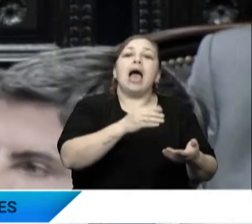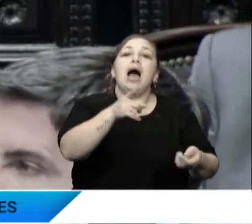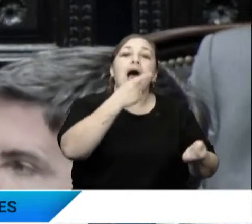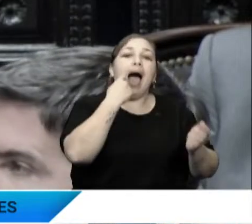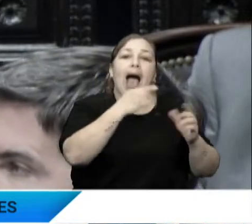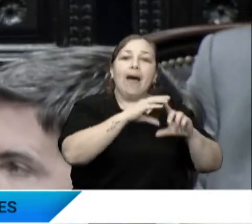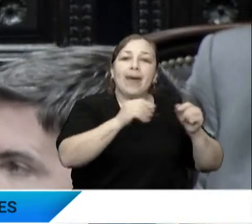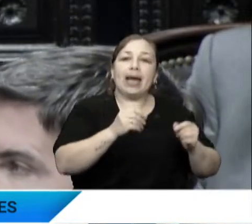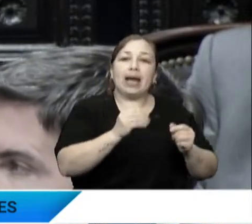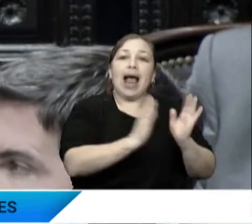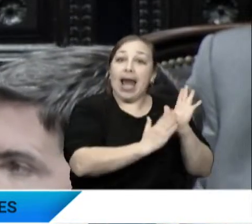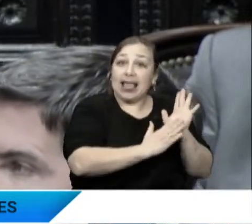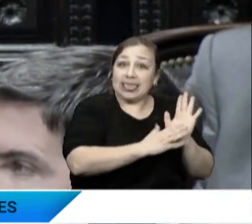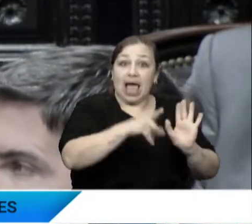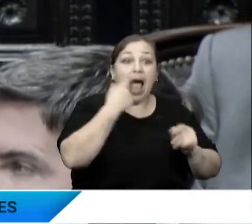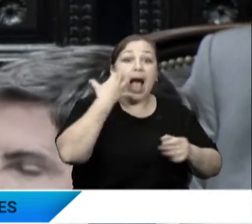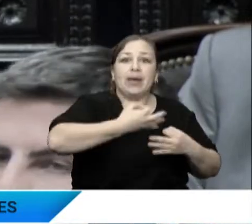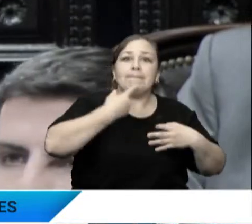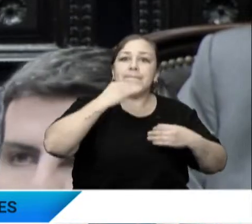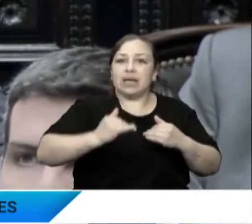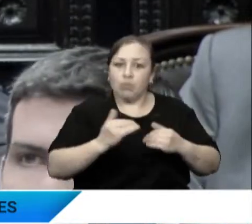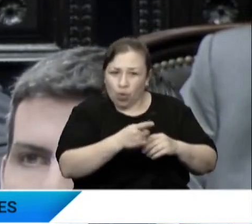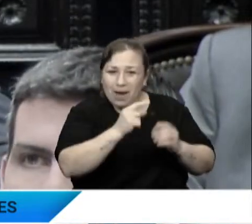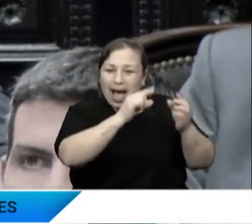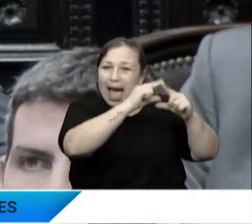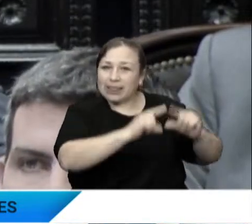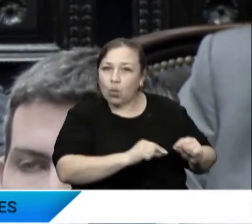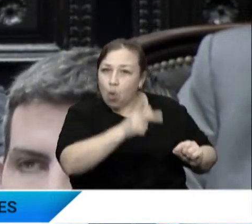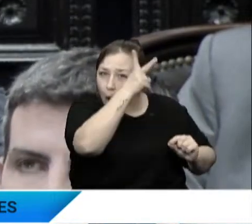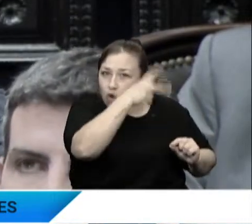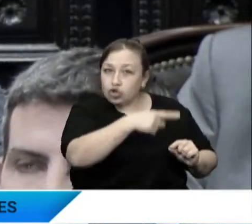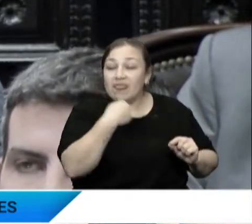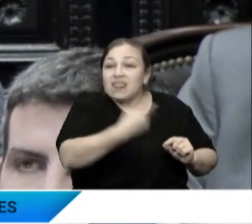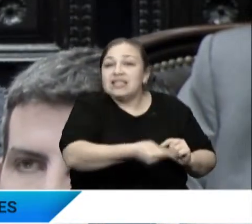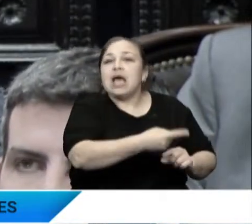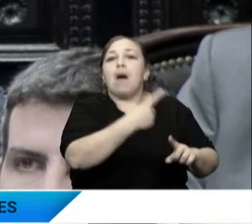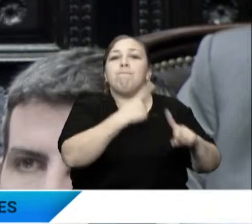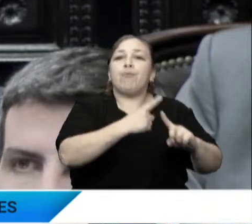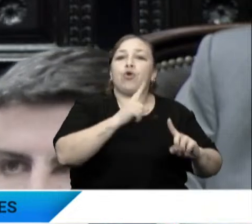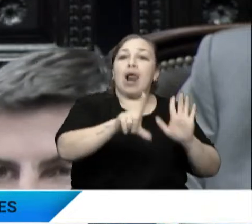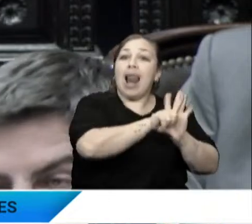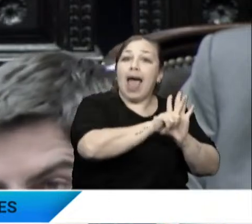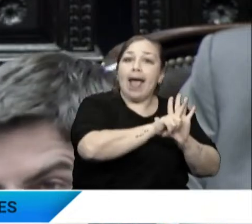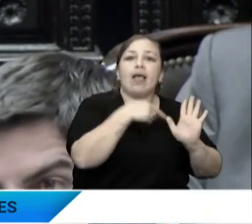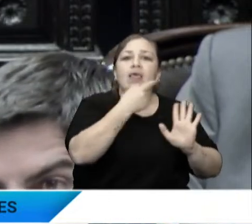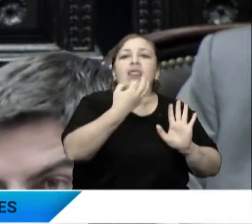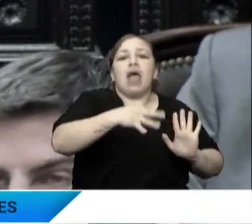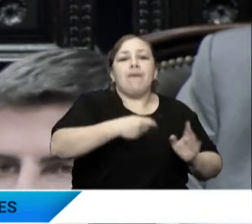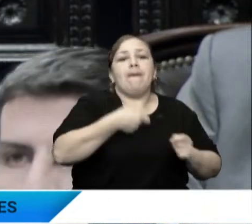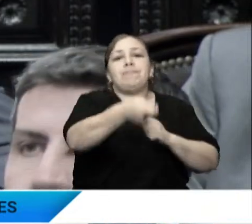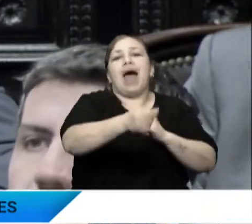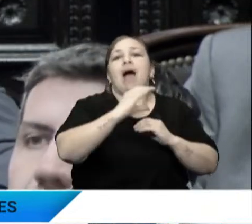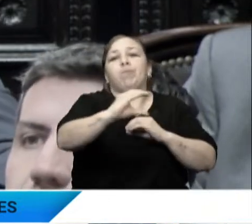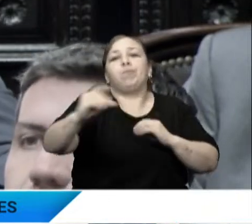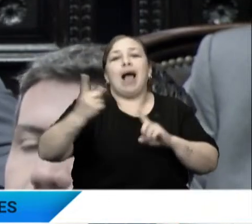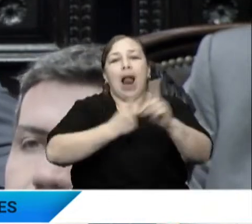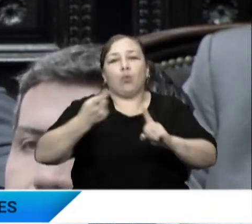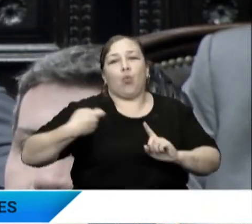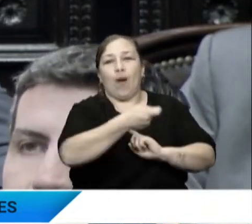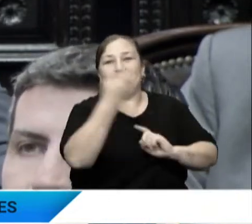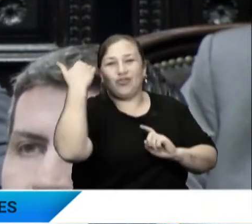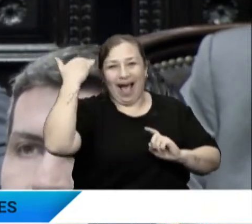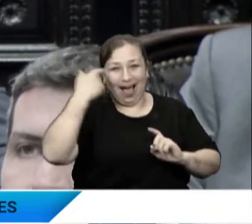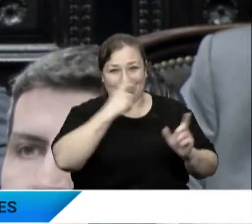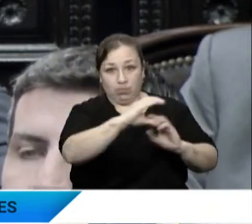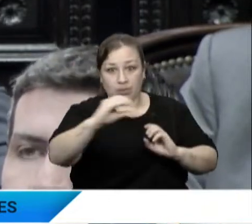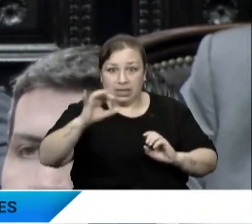4.000 millones de dólares cuesta el artículo 8, que dice que por ley se tienen que pagar las sentencias que se están pagando y